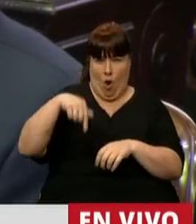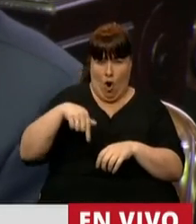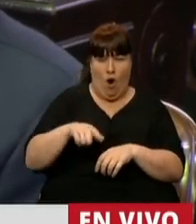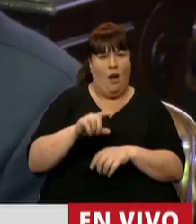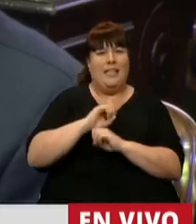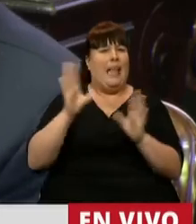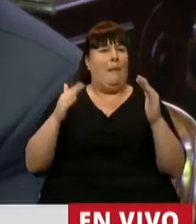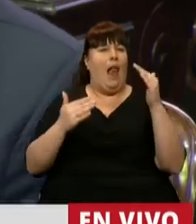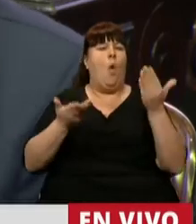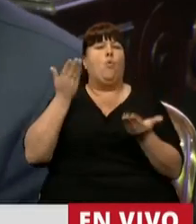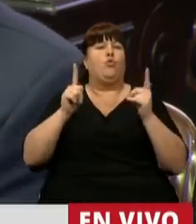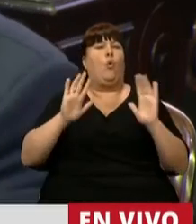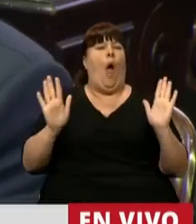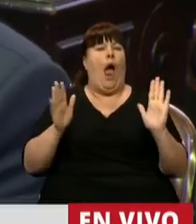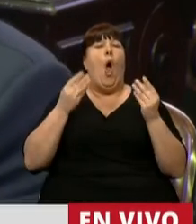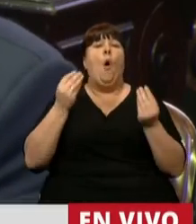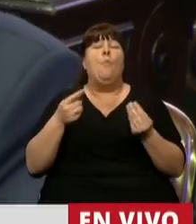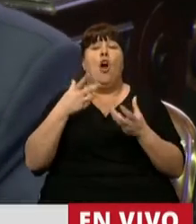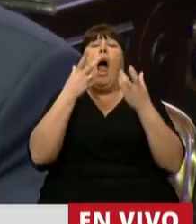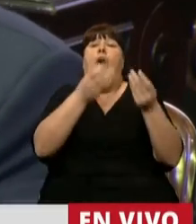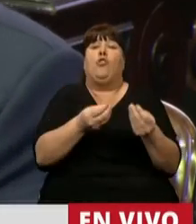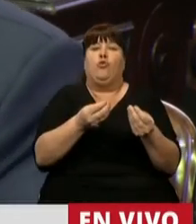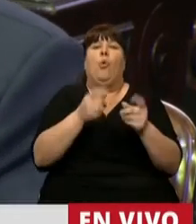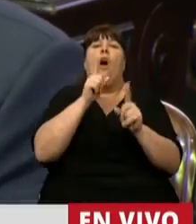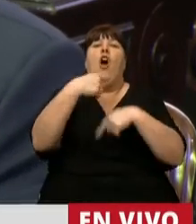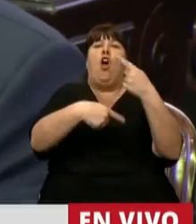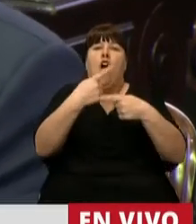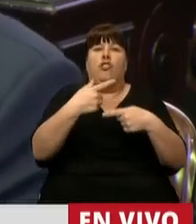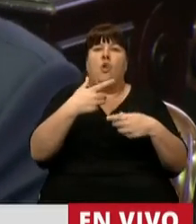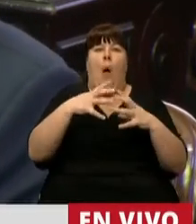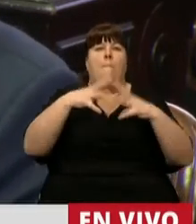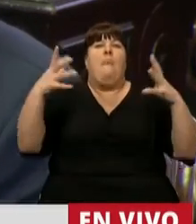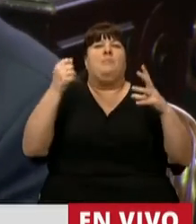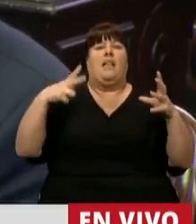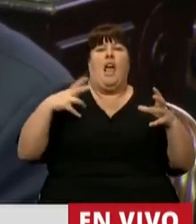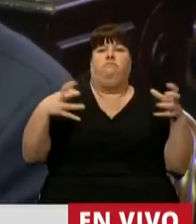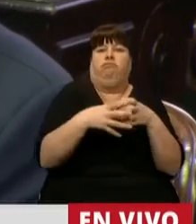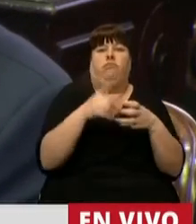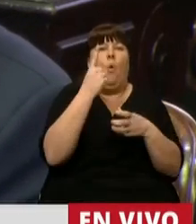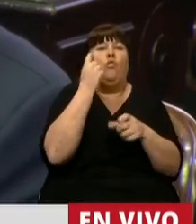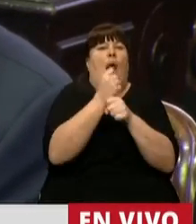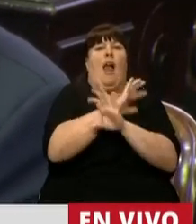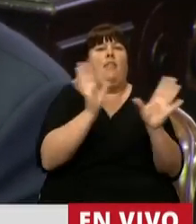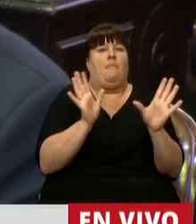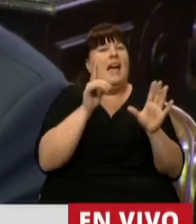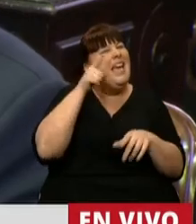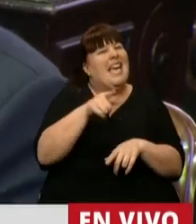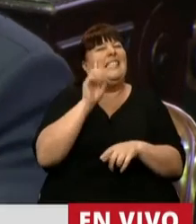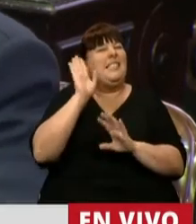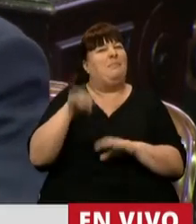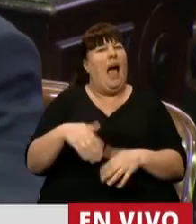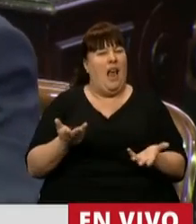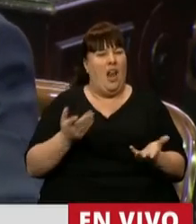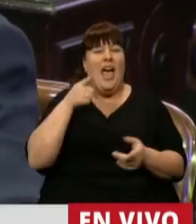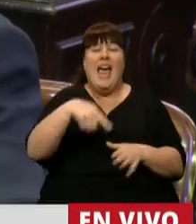acá era injusta, porque aportaba a continuar y aumentar la concentración económica de una actividad. Y eso no es